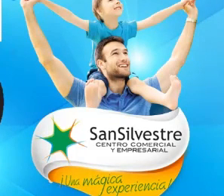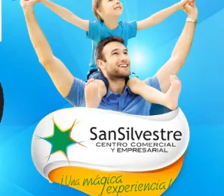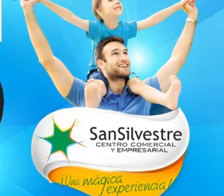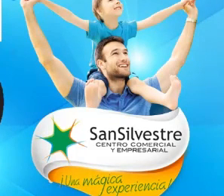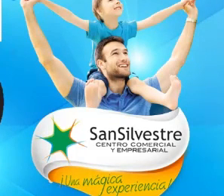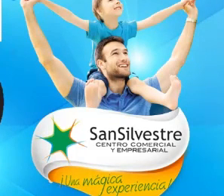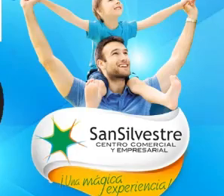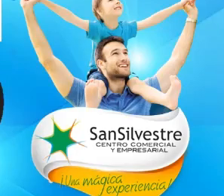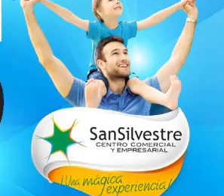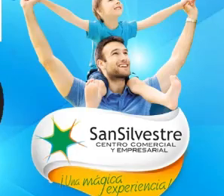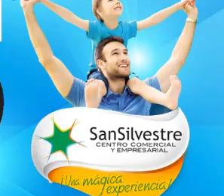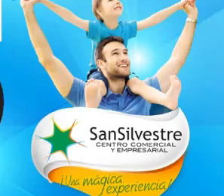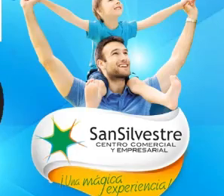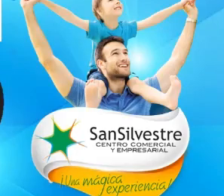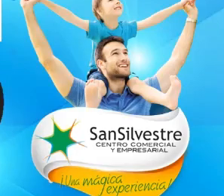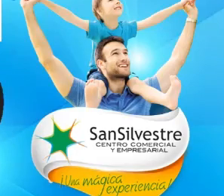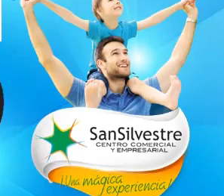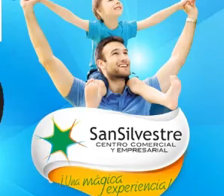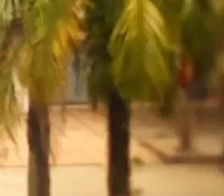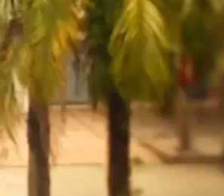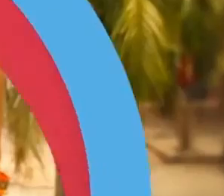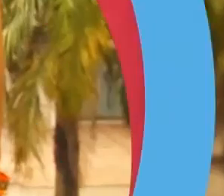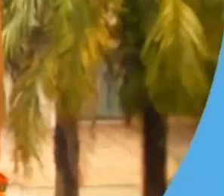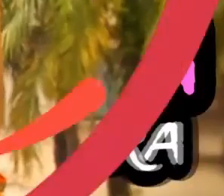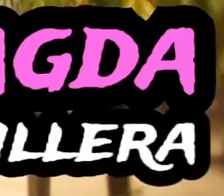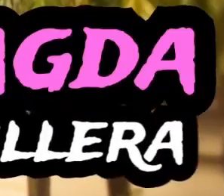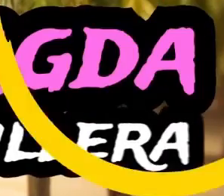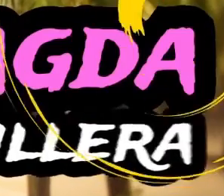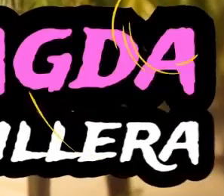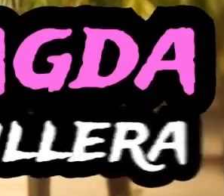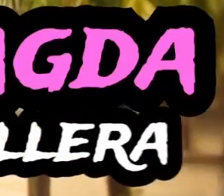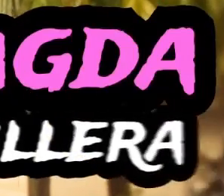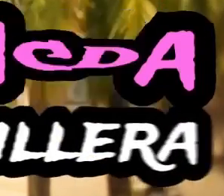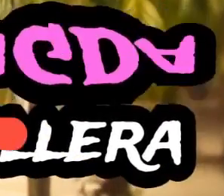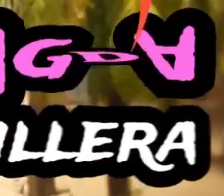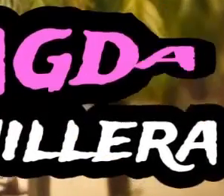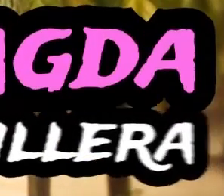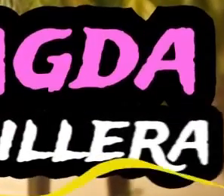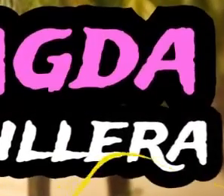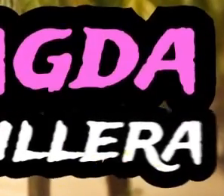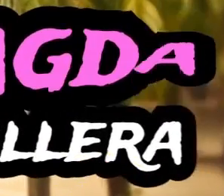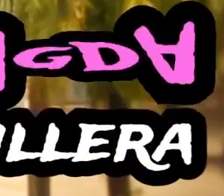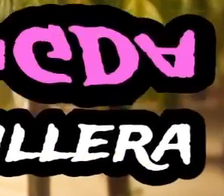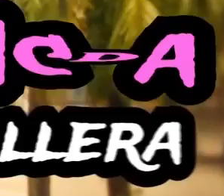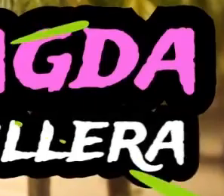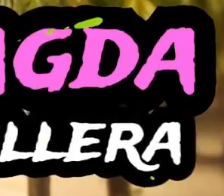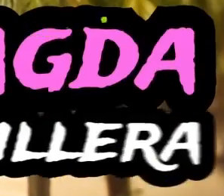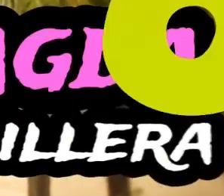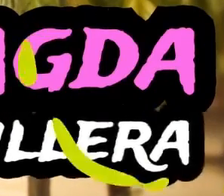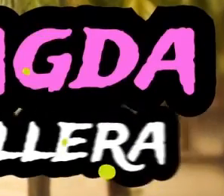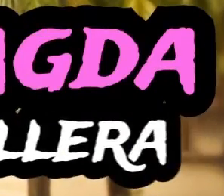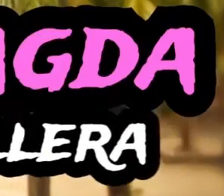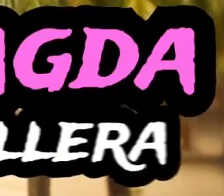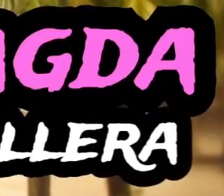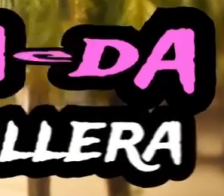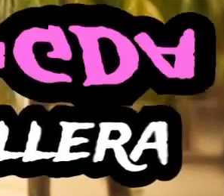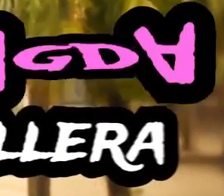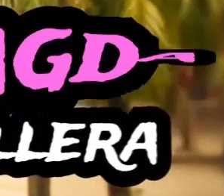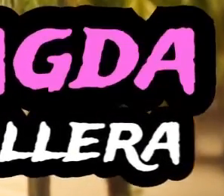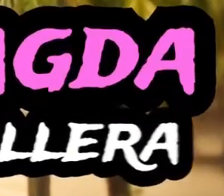marca del Centro Comercial por 200 mil pesos. Hola a todos, yo soy Magda, soy una barranquillera así bien sabrosona y les cuento que tengo una